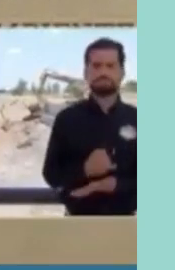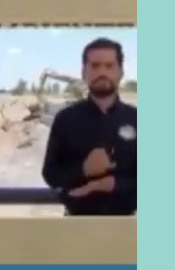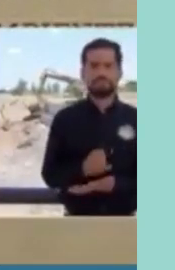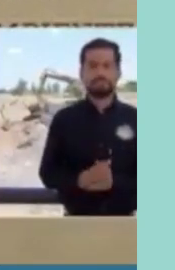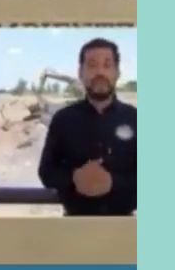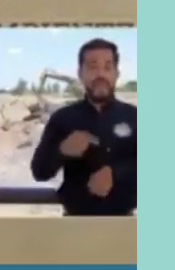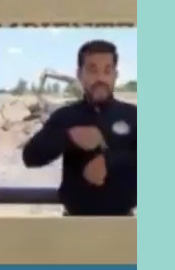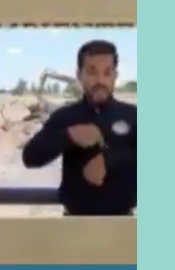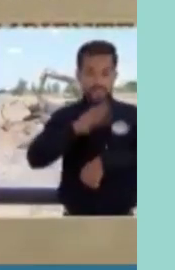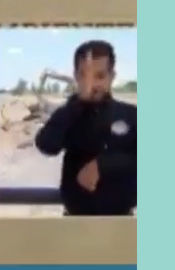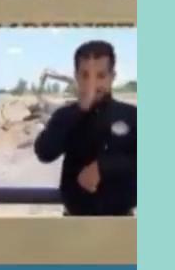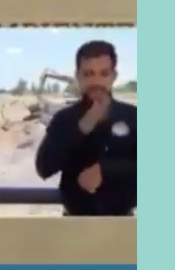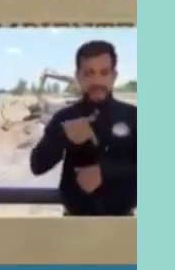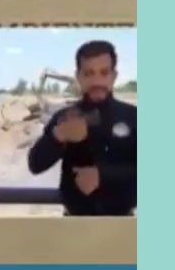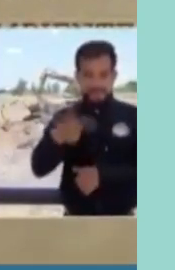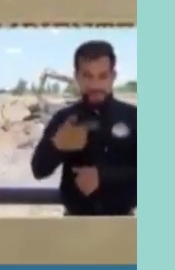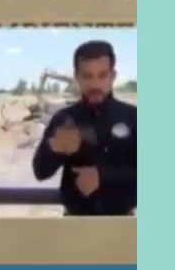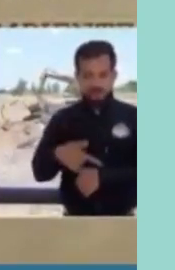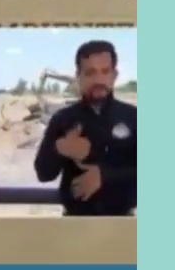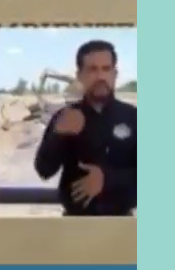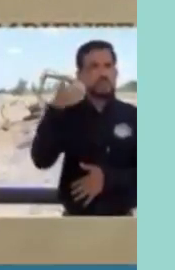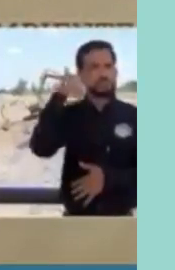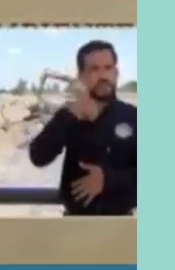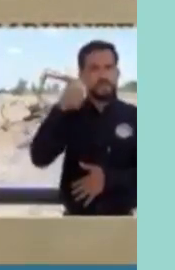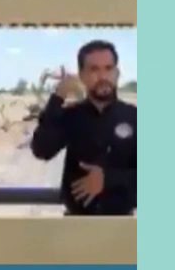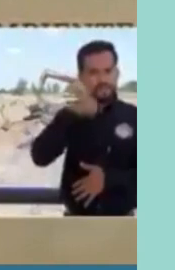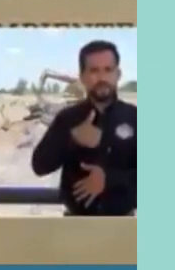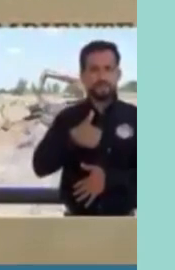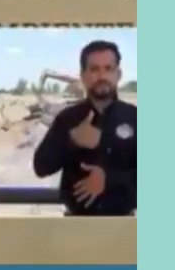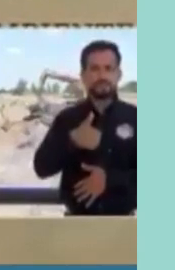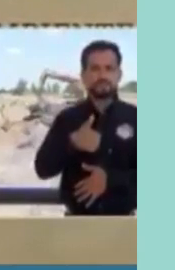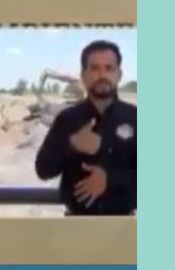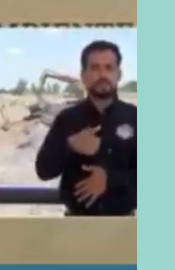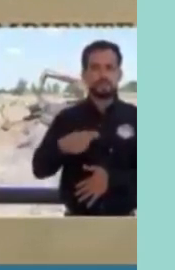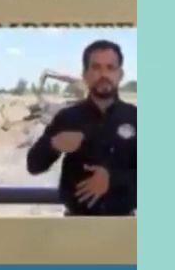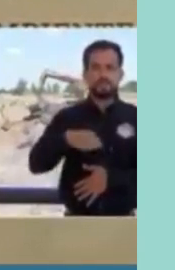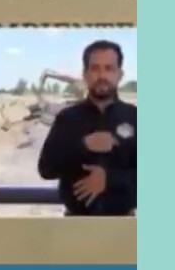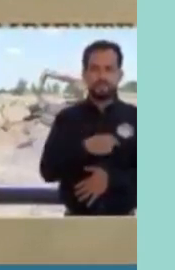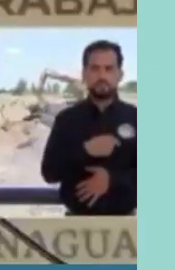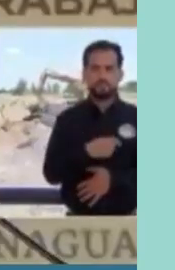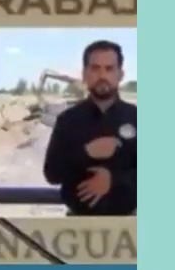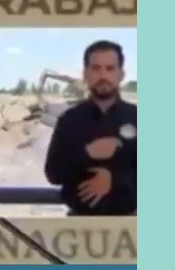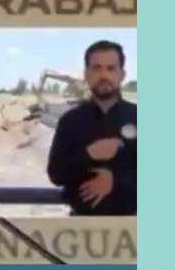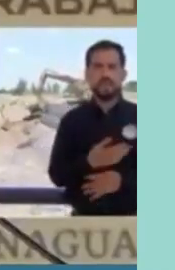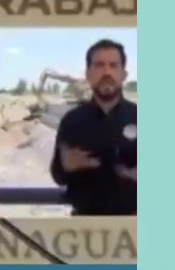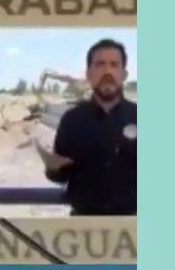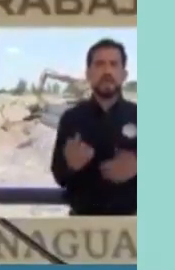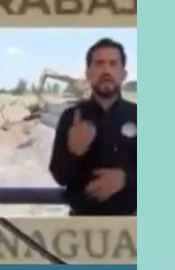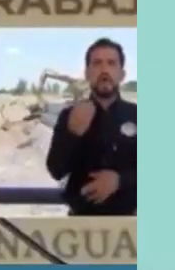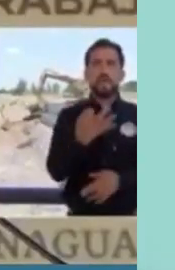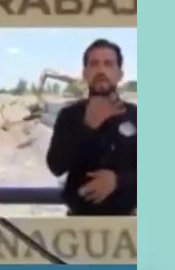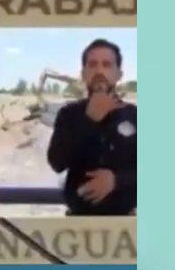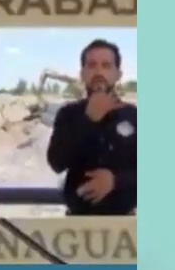que a las 12 del día siempre vamos a guardar un minuto de